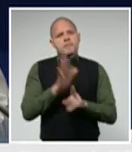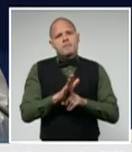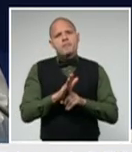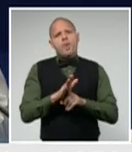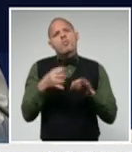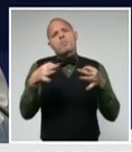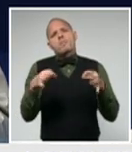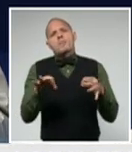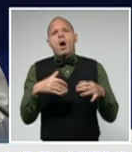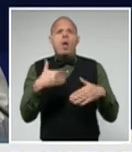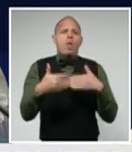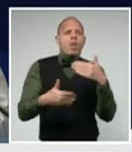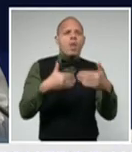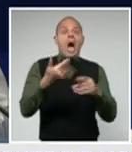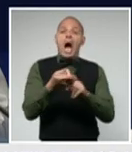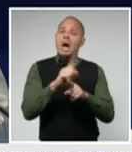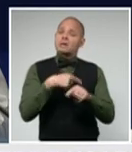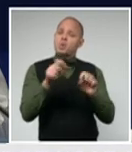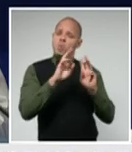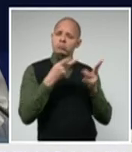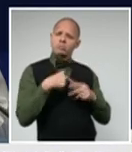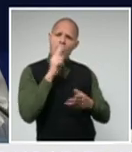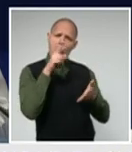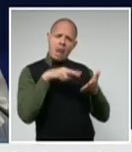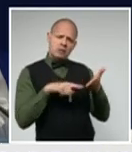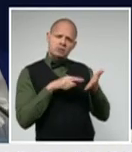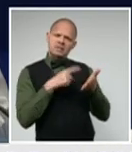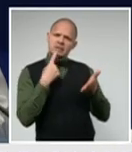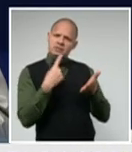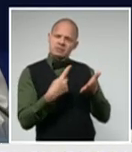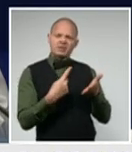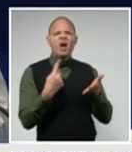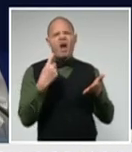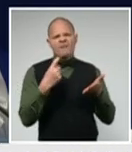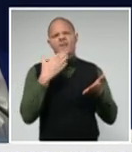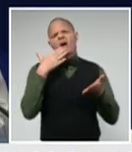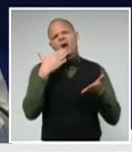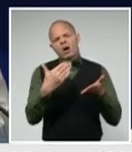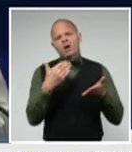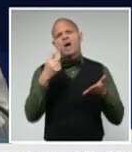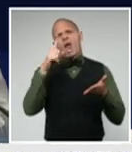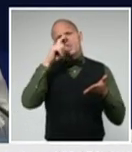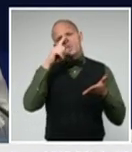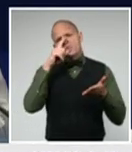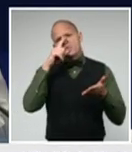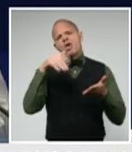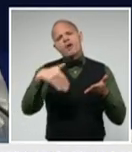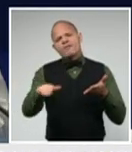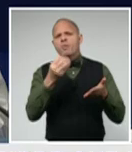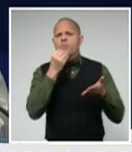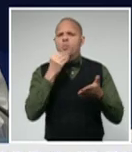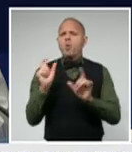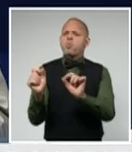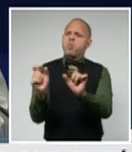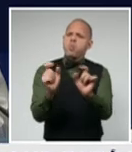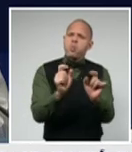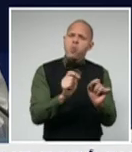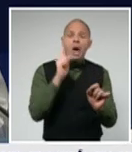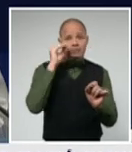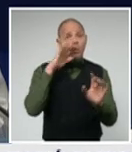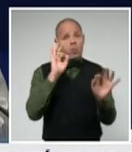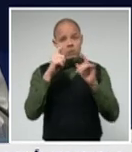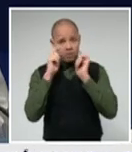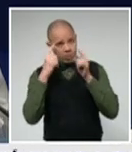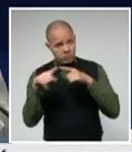Debate muy bueno, que vuelvan nuestros niños a jugar con todas las medidas de protección, a